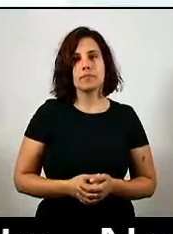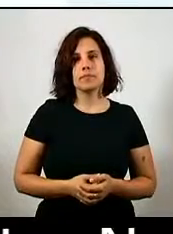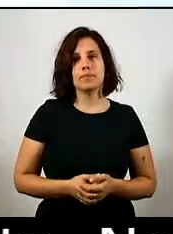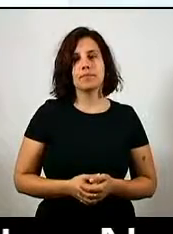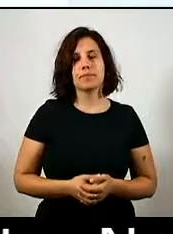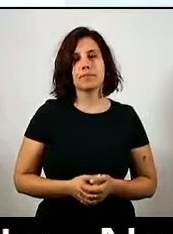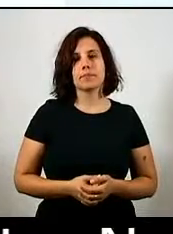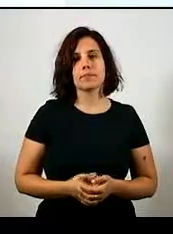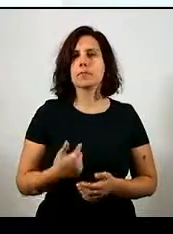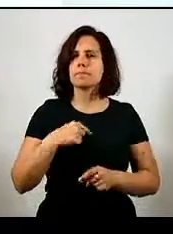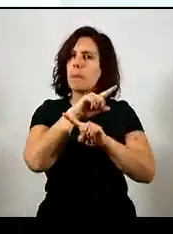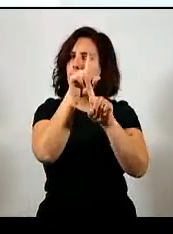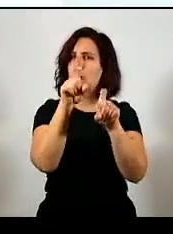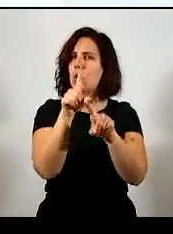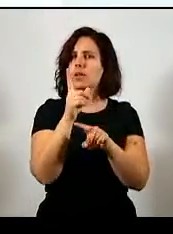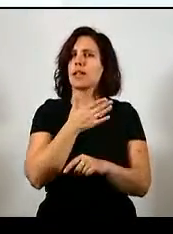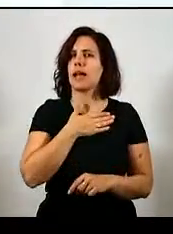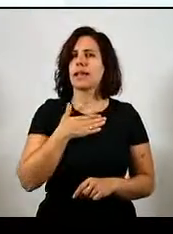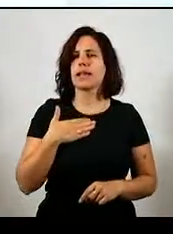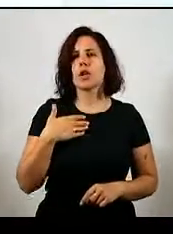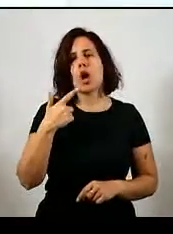Sí.